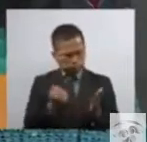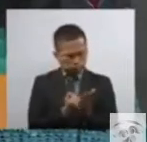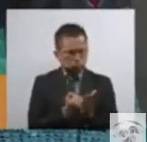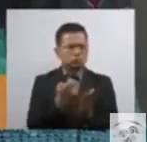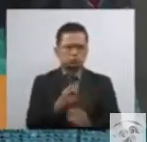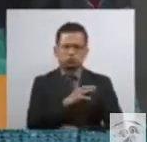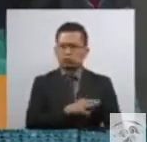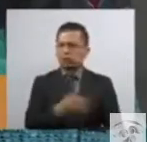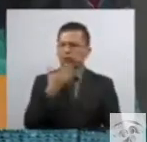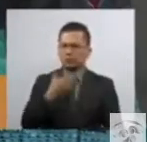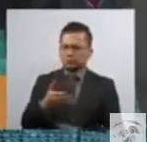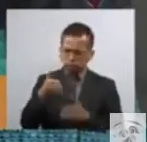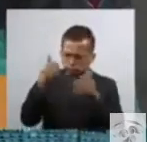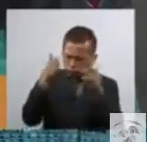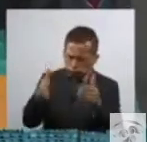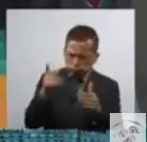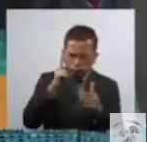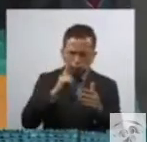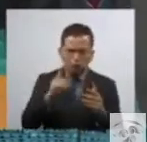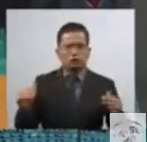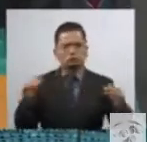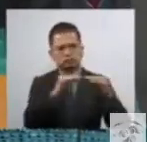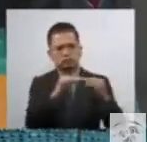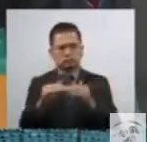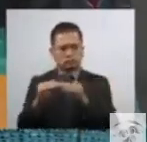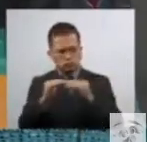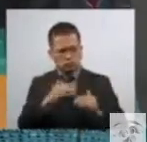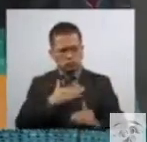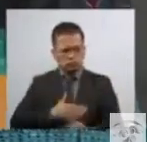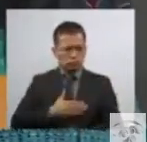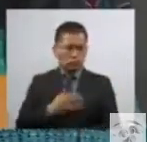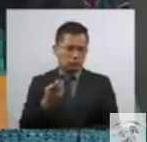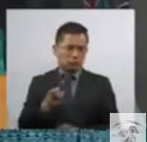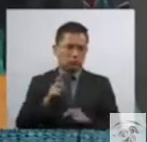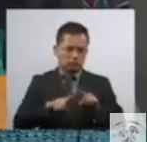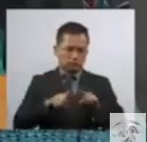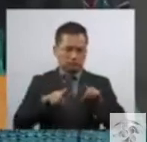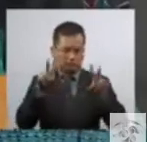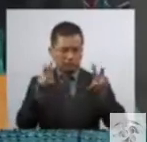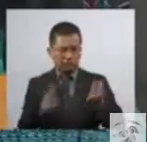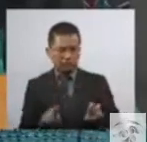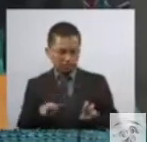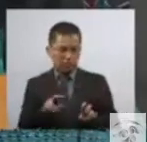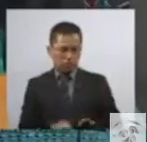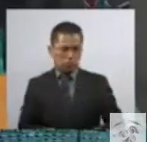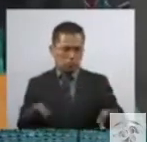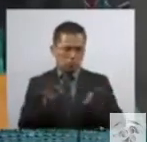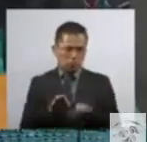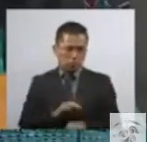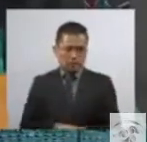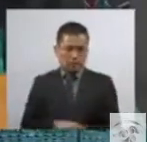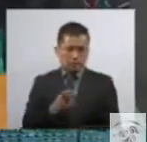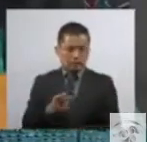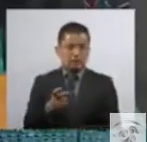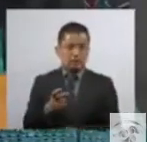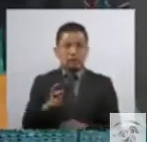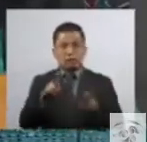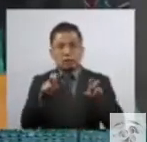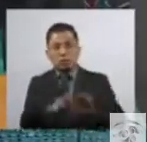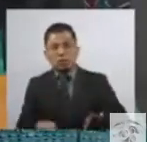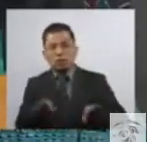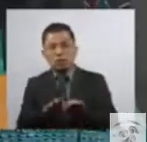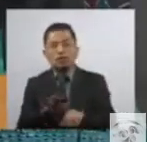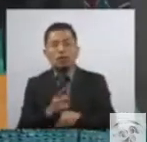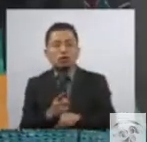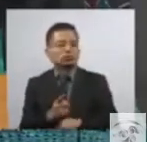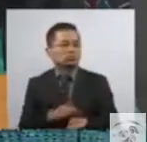a ver a las mujeres en los temas que importan. Y los temas que importan tienen que ver con los dineros. Y los dineros